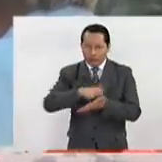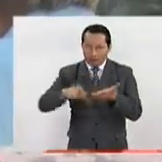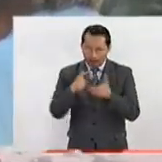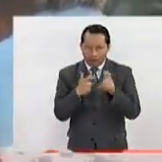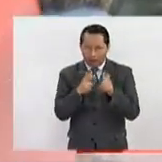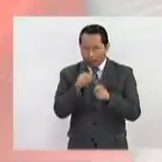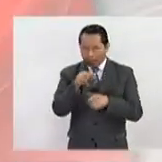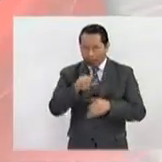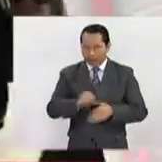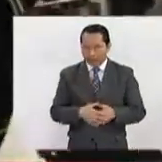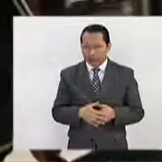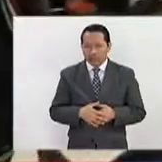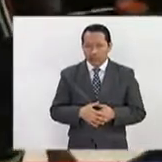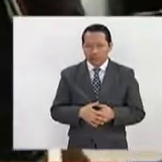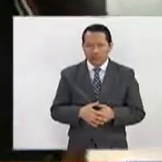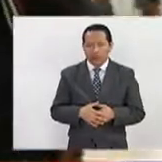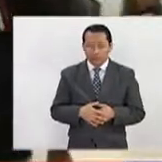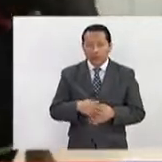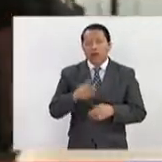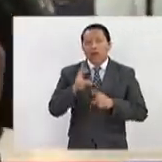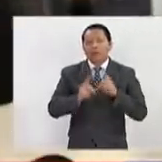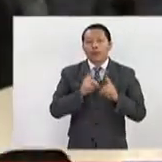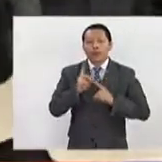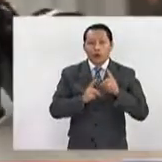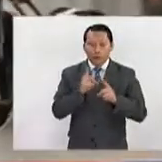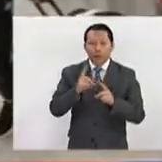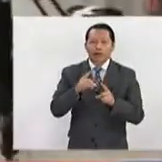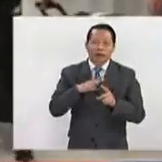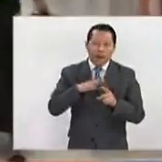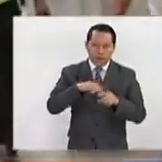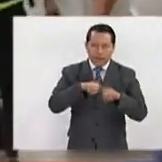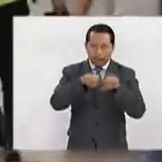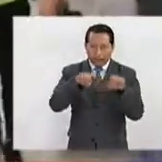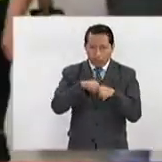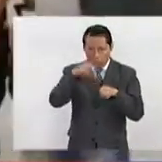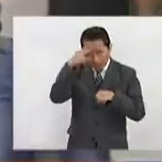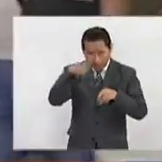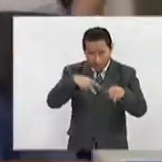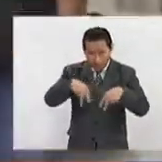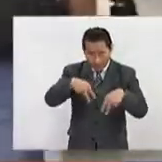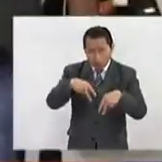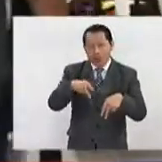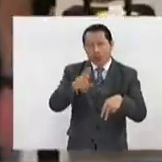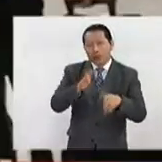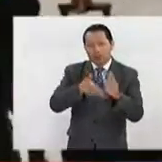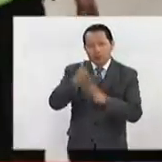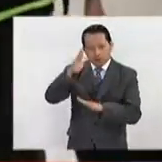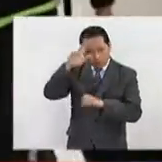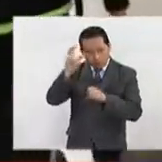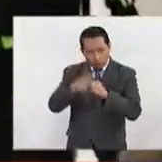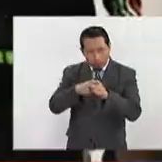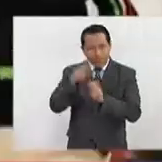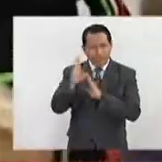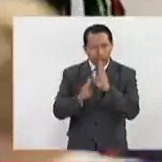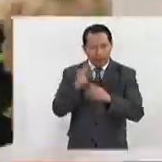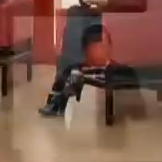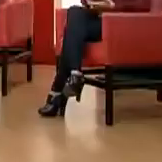armas. Y en los deportes, la selección mexicana ya se encuentra en Europa para enfrentar a